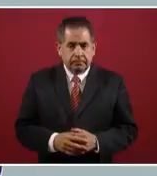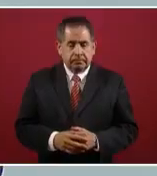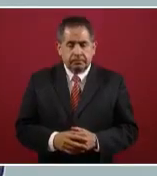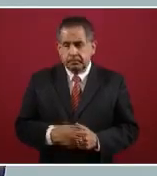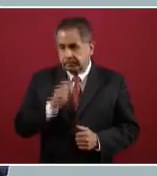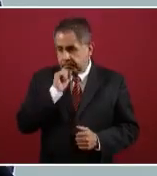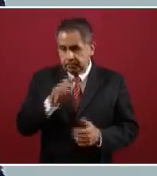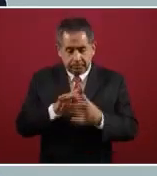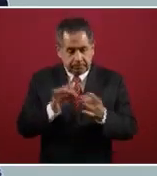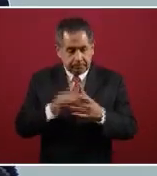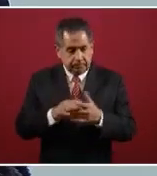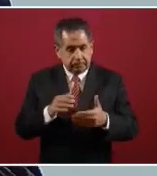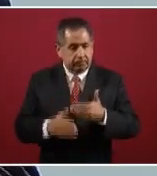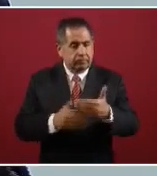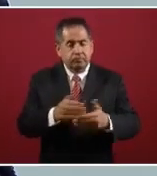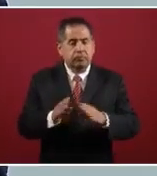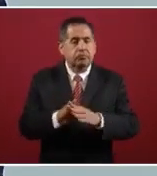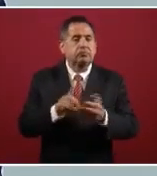circulante,